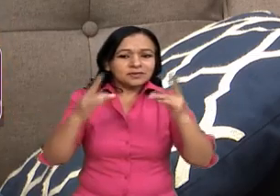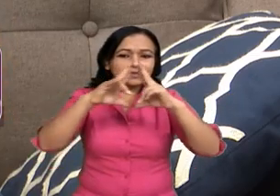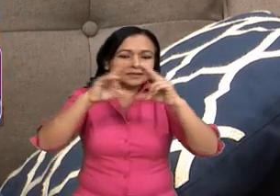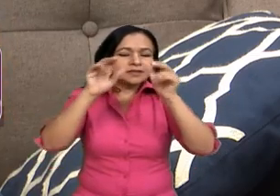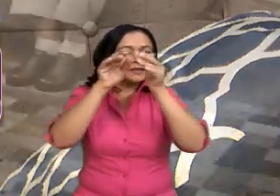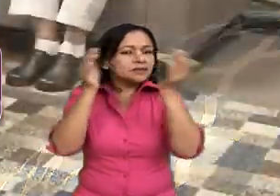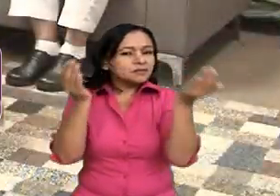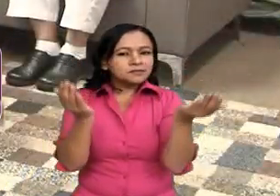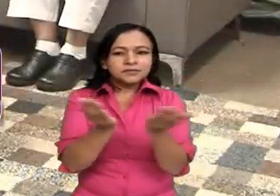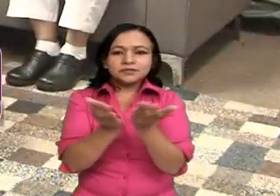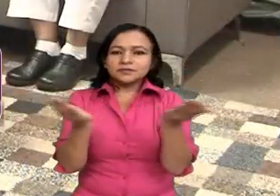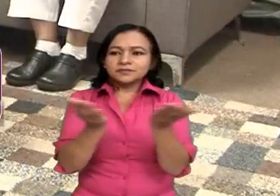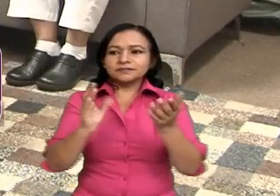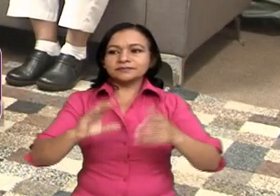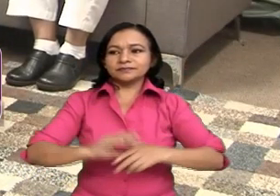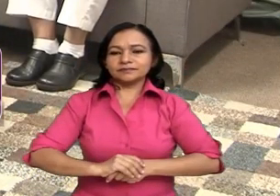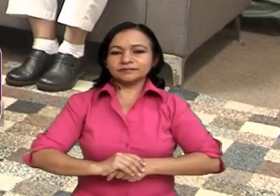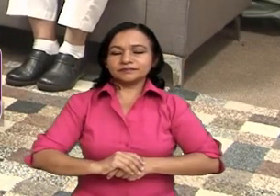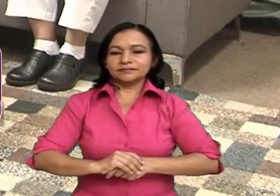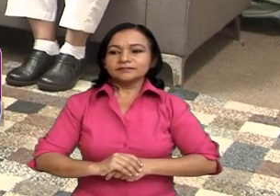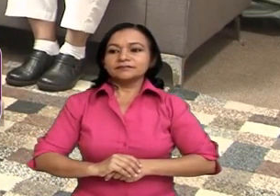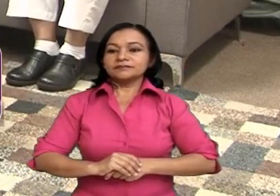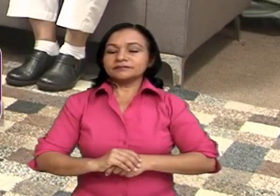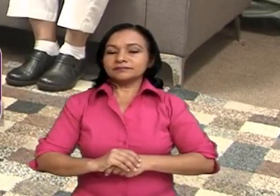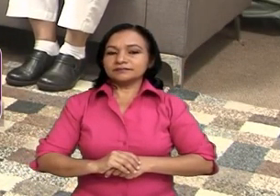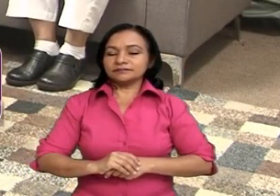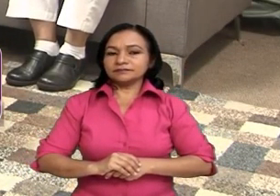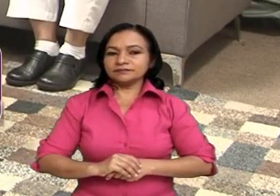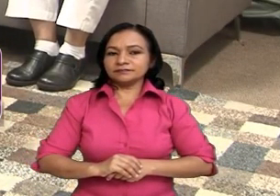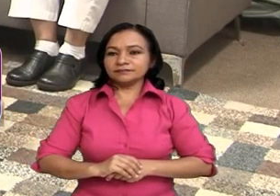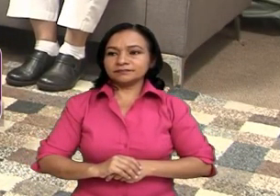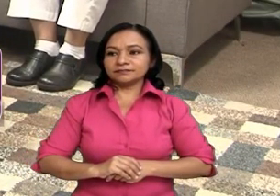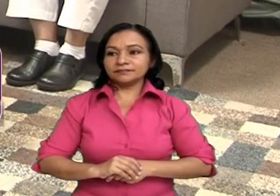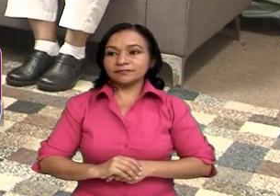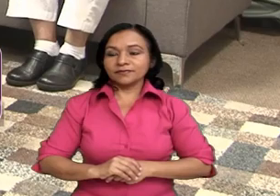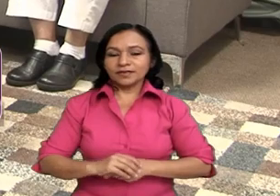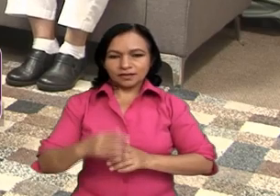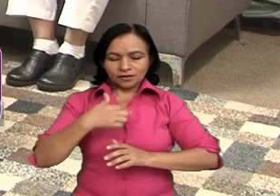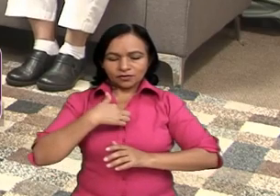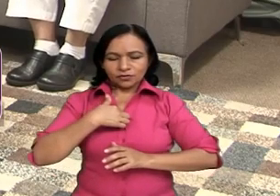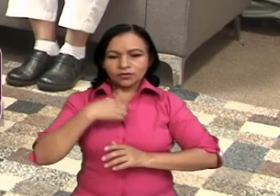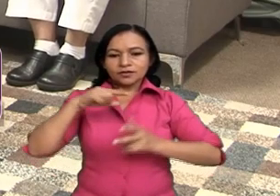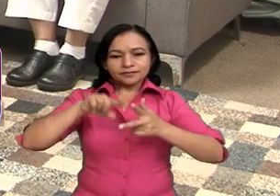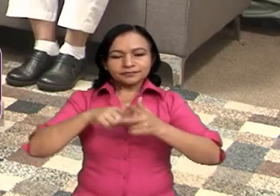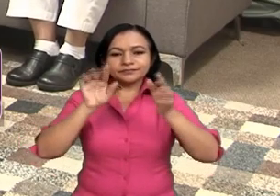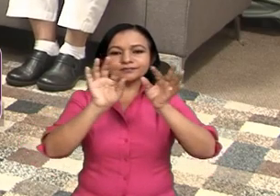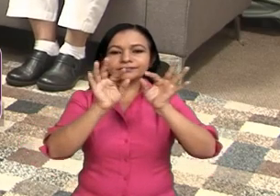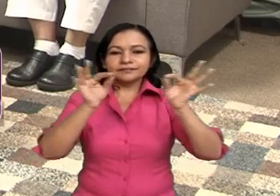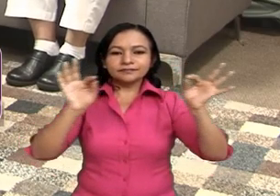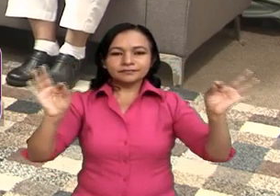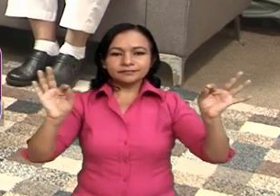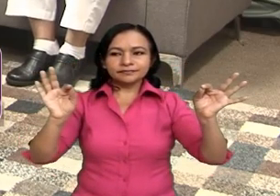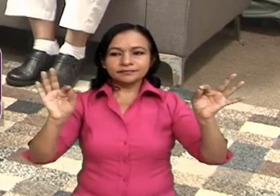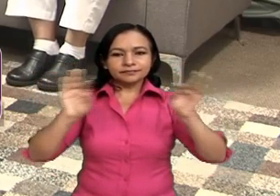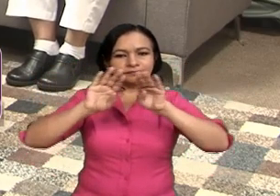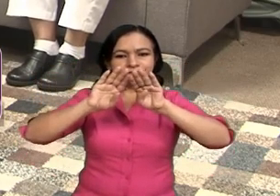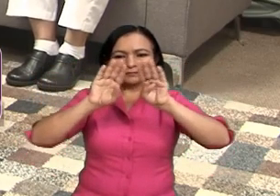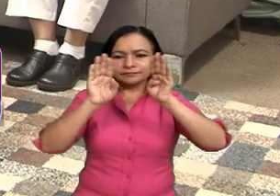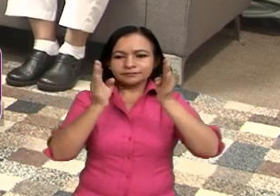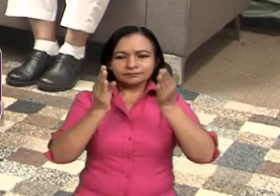mundo. Bueno, es que lo que pasa es que, por eso yo inicié con mi frase de decir que nosotras las mujeres